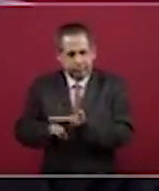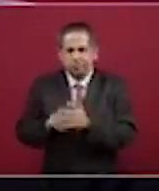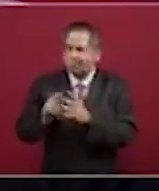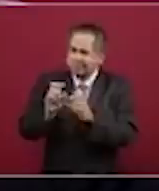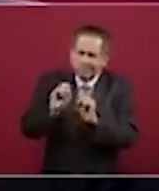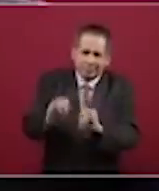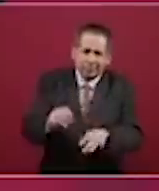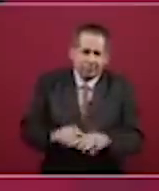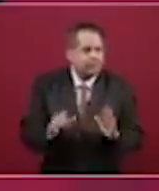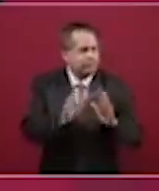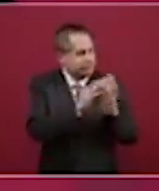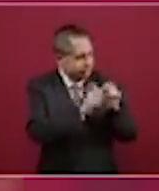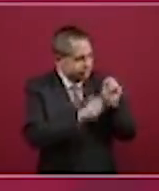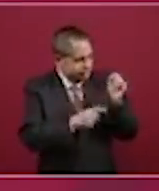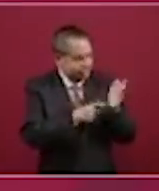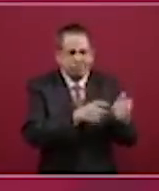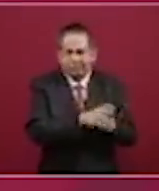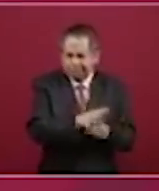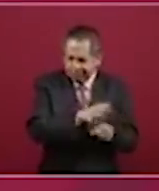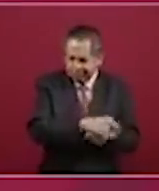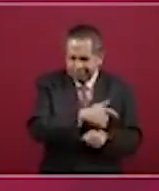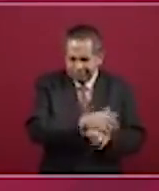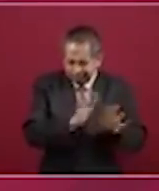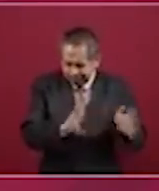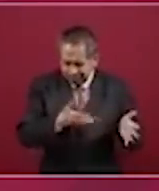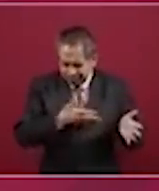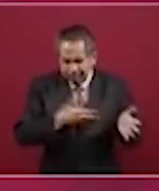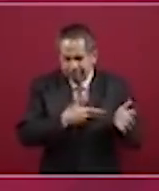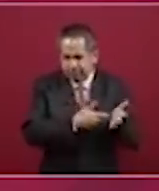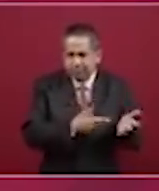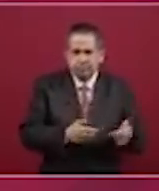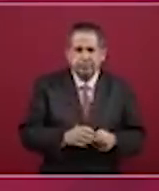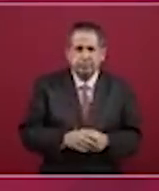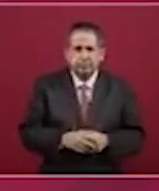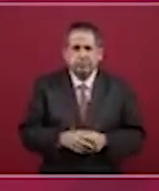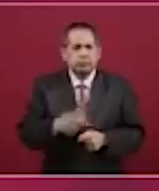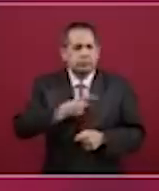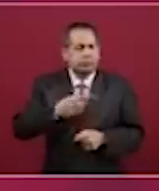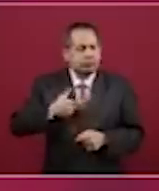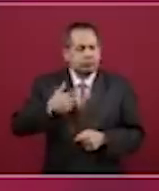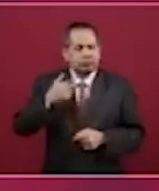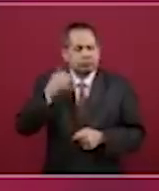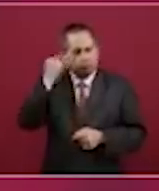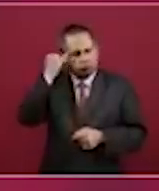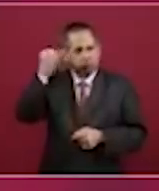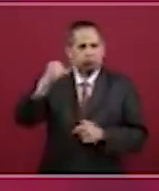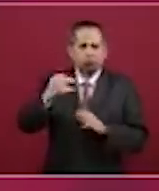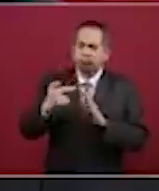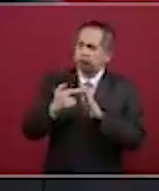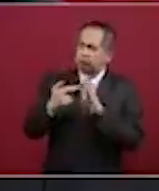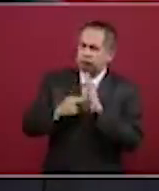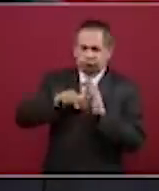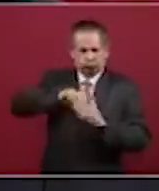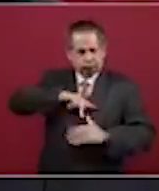esté en la Constitución, aunque tengo principios, tengo ideales,